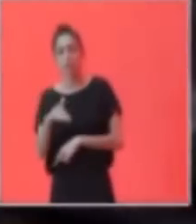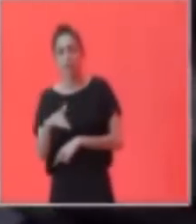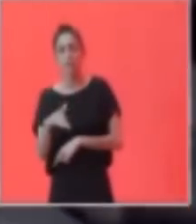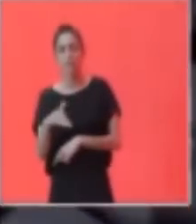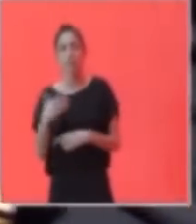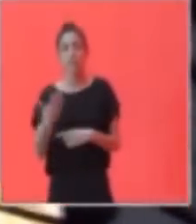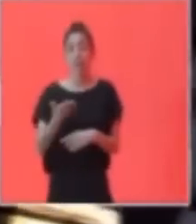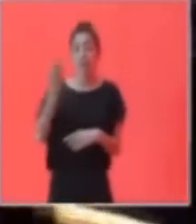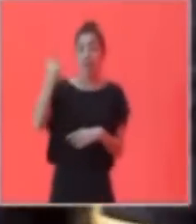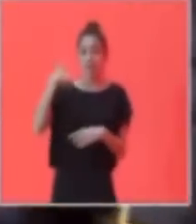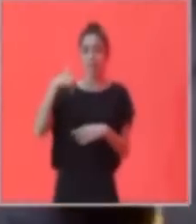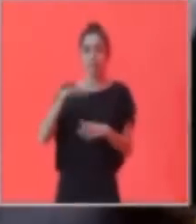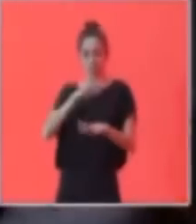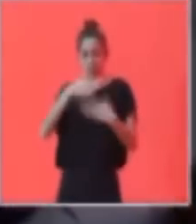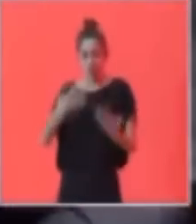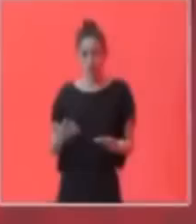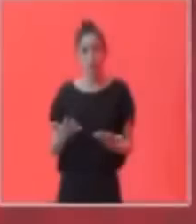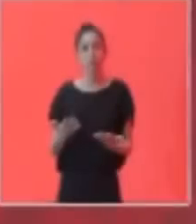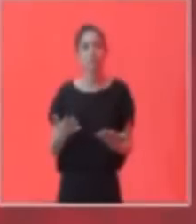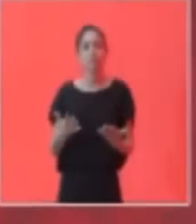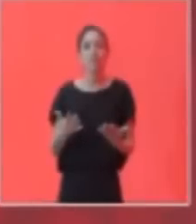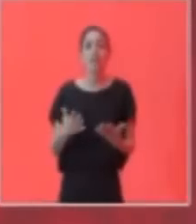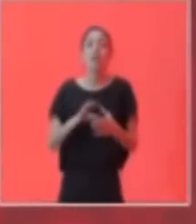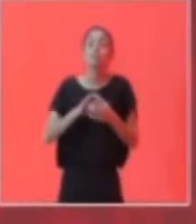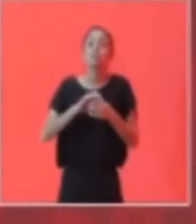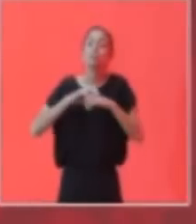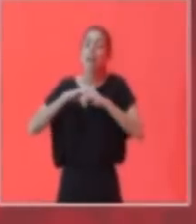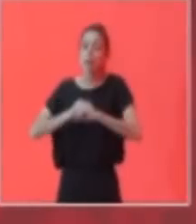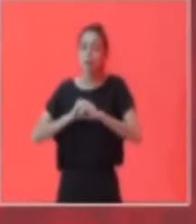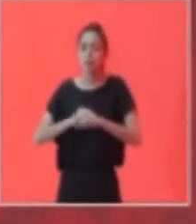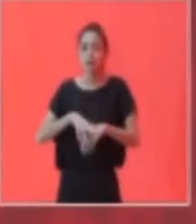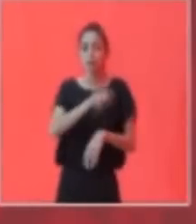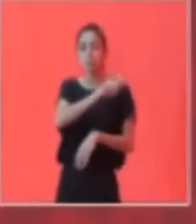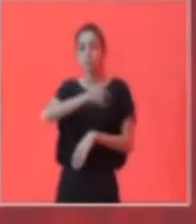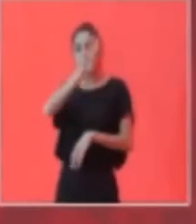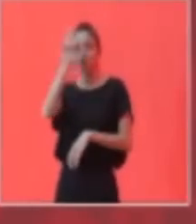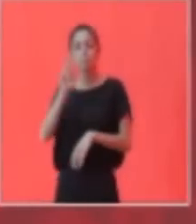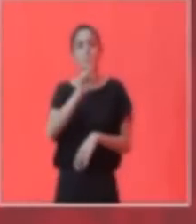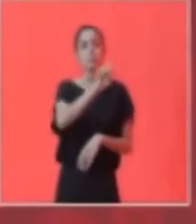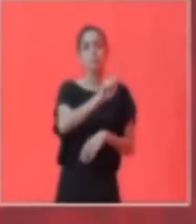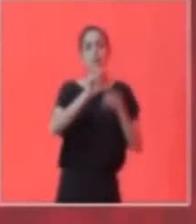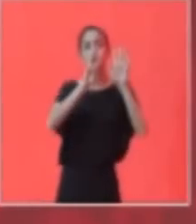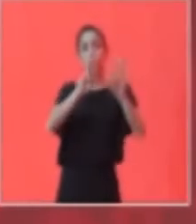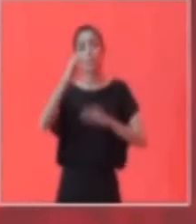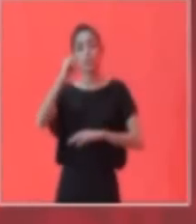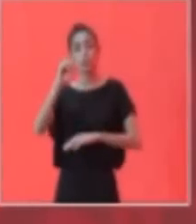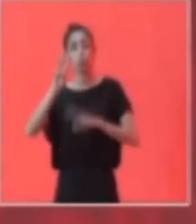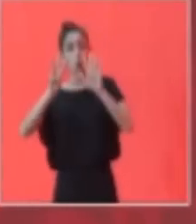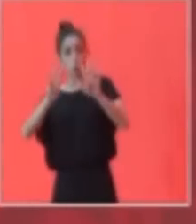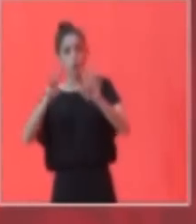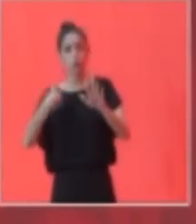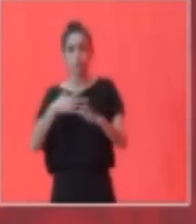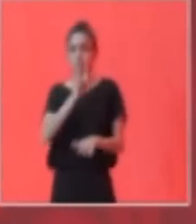hoy. Queridos amigos, los madrileños de 1808 se admirarían por todo lo que